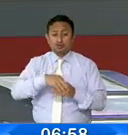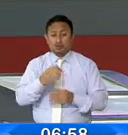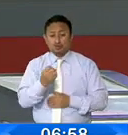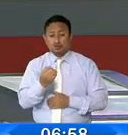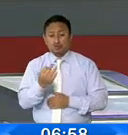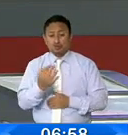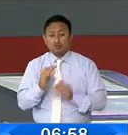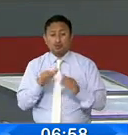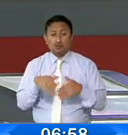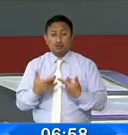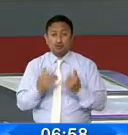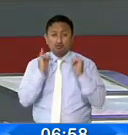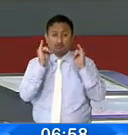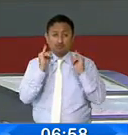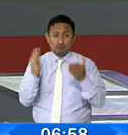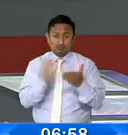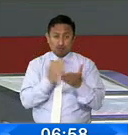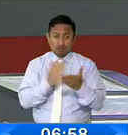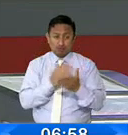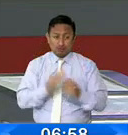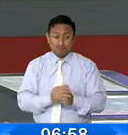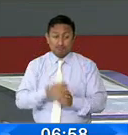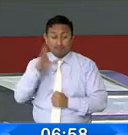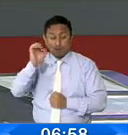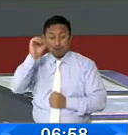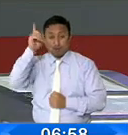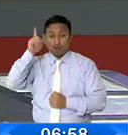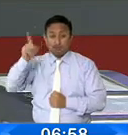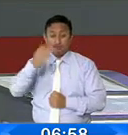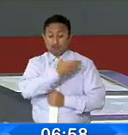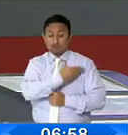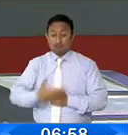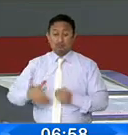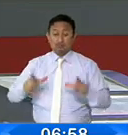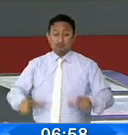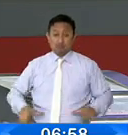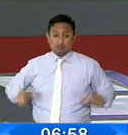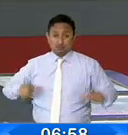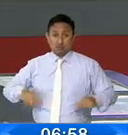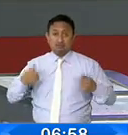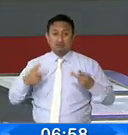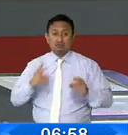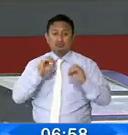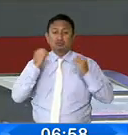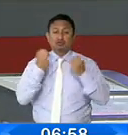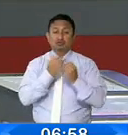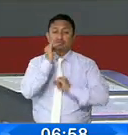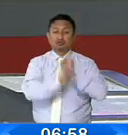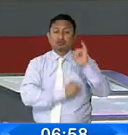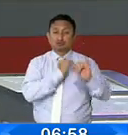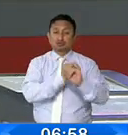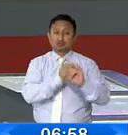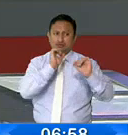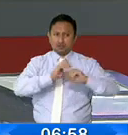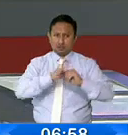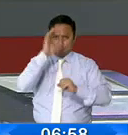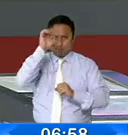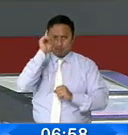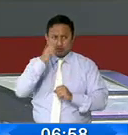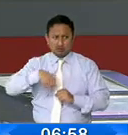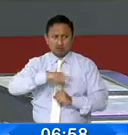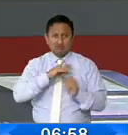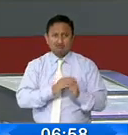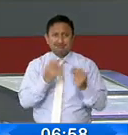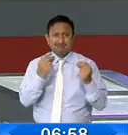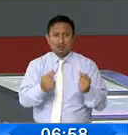Esto generó reacciones tanto del presidente de la República así como de organismos internacionales, quienes piden se acelere